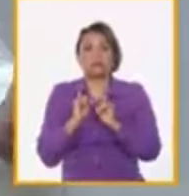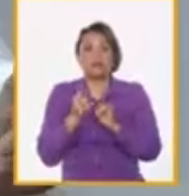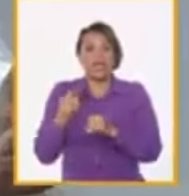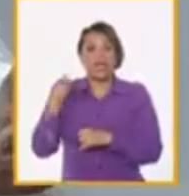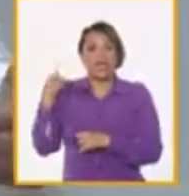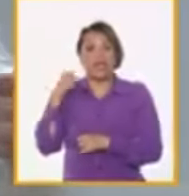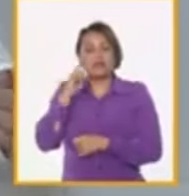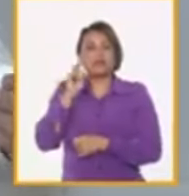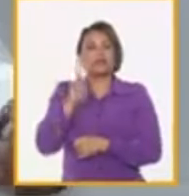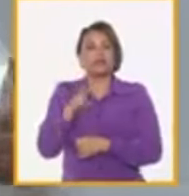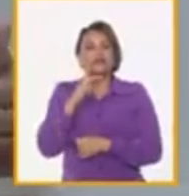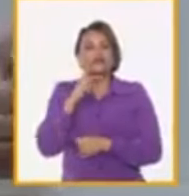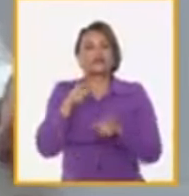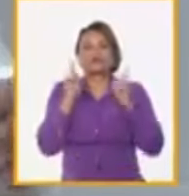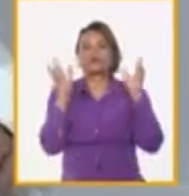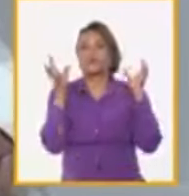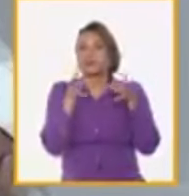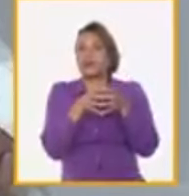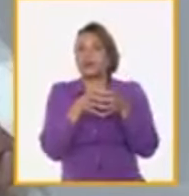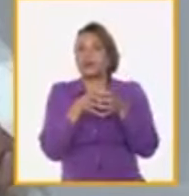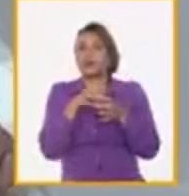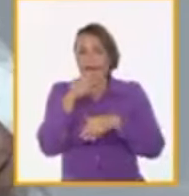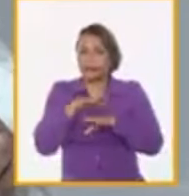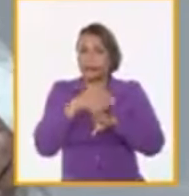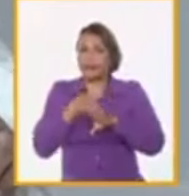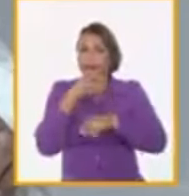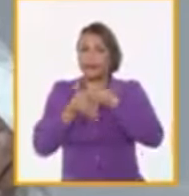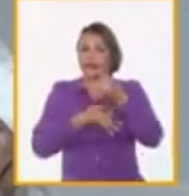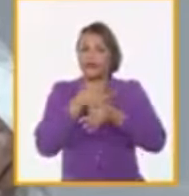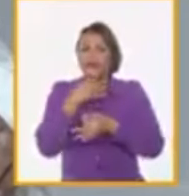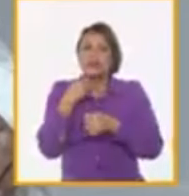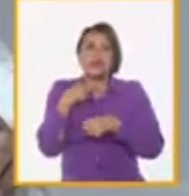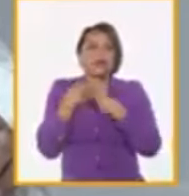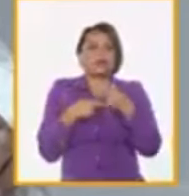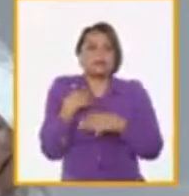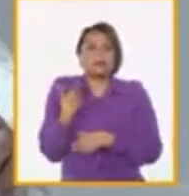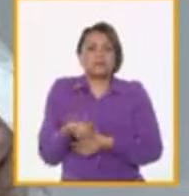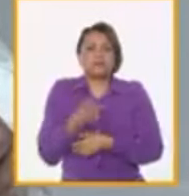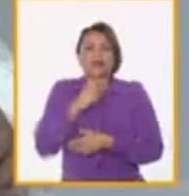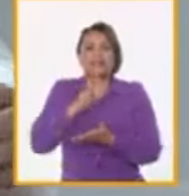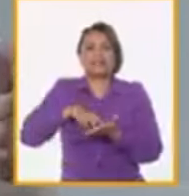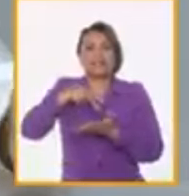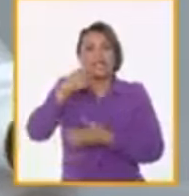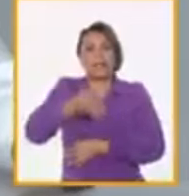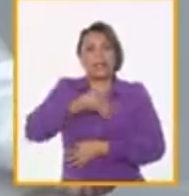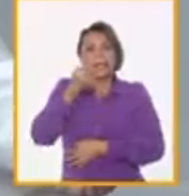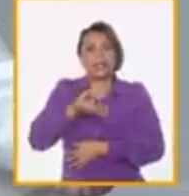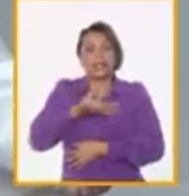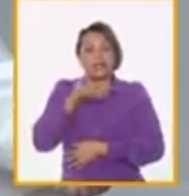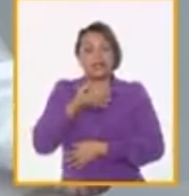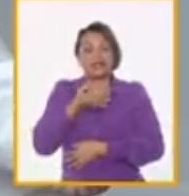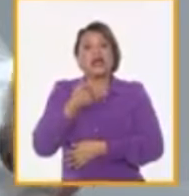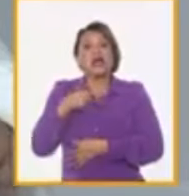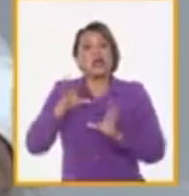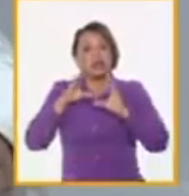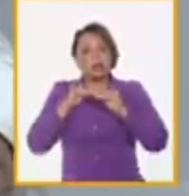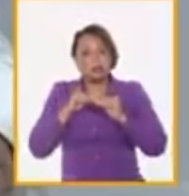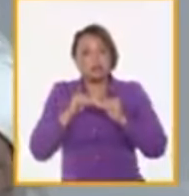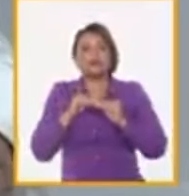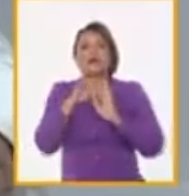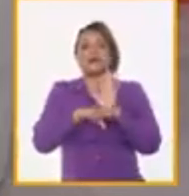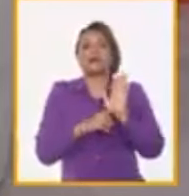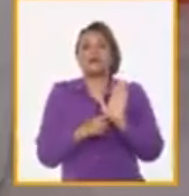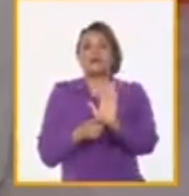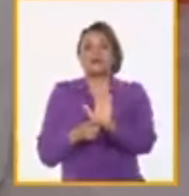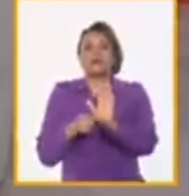nosotros estábamos dando un chequeo, que después voy a explicar lo que estamos haciendo para el proceso de rendición de cuentas, y anoche se puso el programa. Ahora